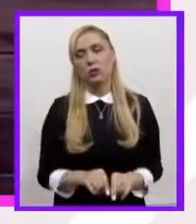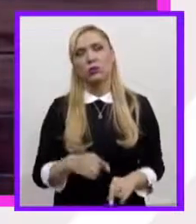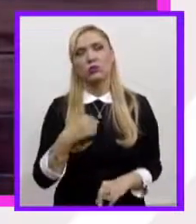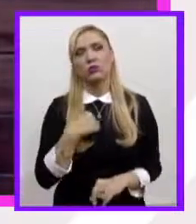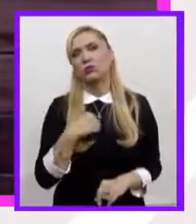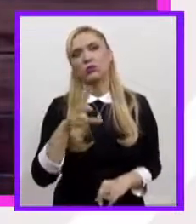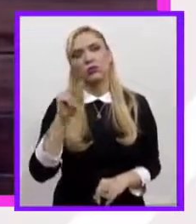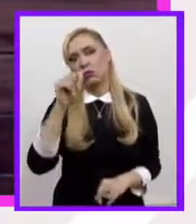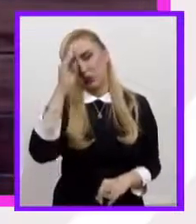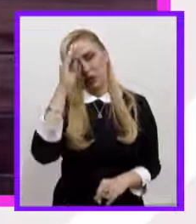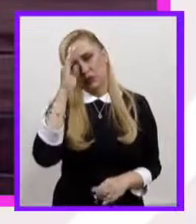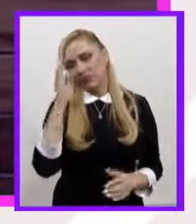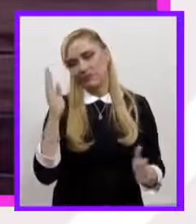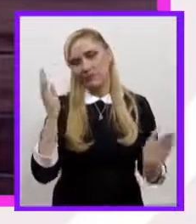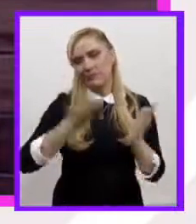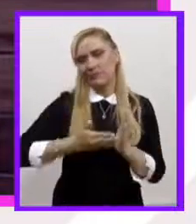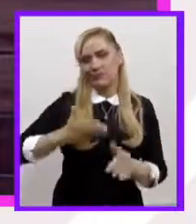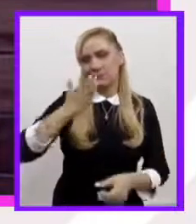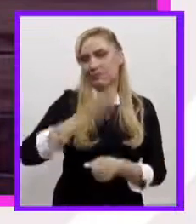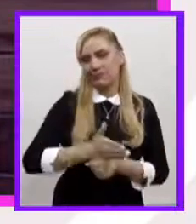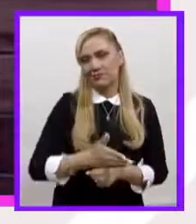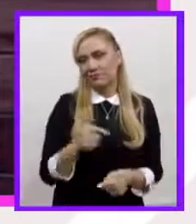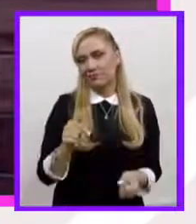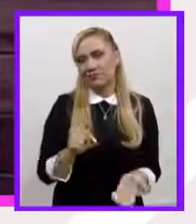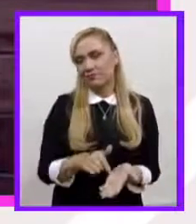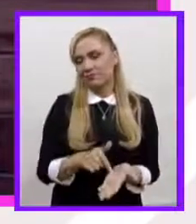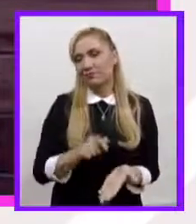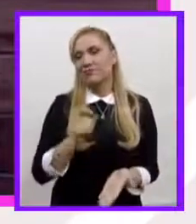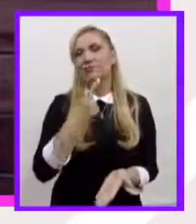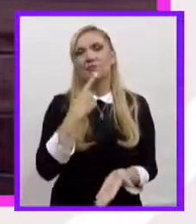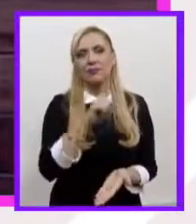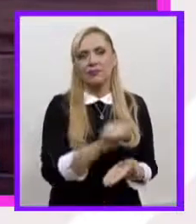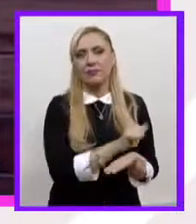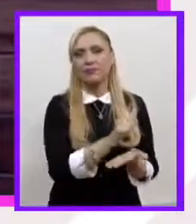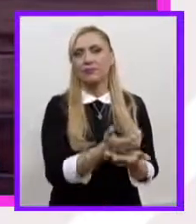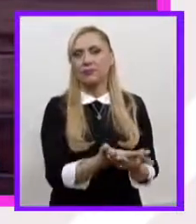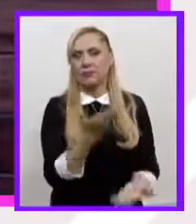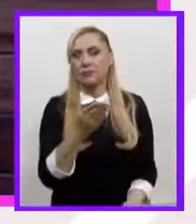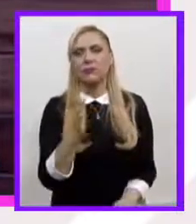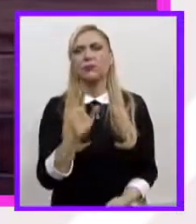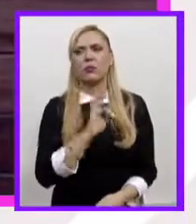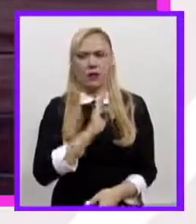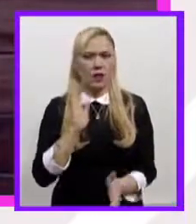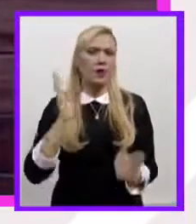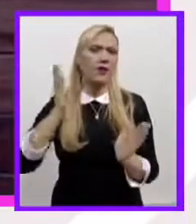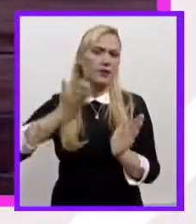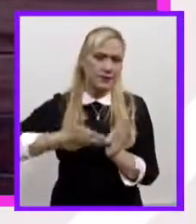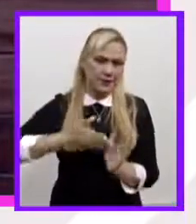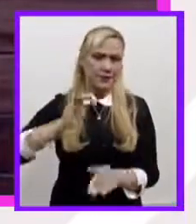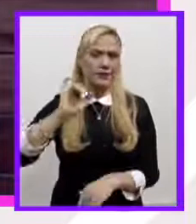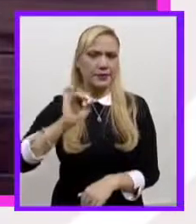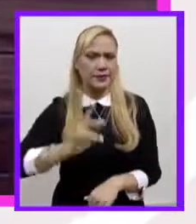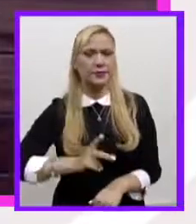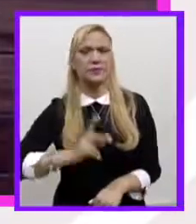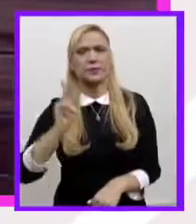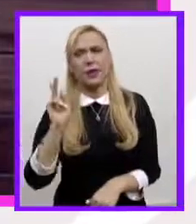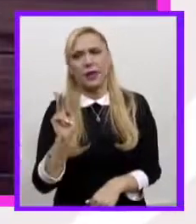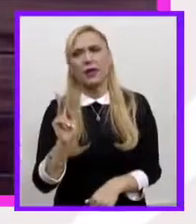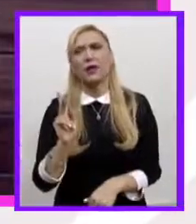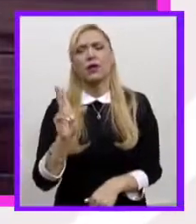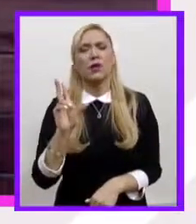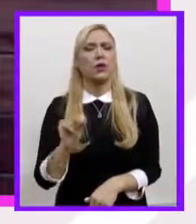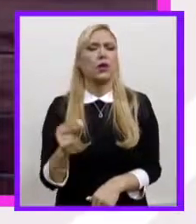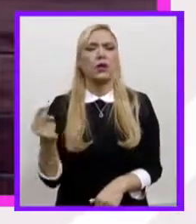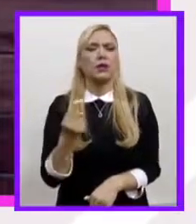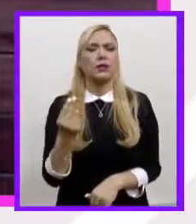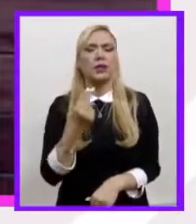sería punitivo el derecho administrativo, ¿no? Es un derecho sancionador, pero que tiene otros efectos y que no utiliza, fíjense,